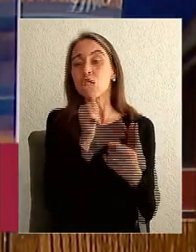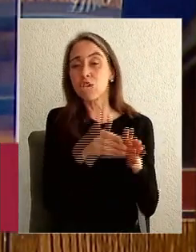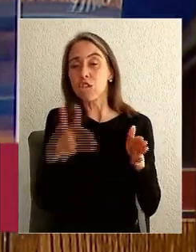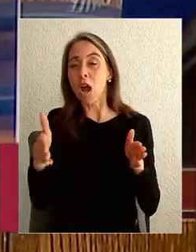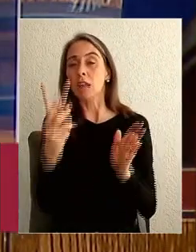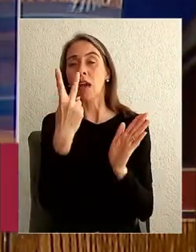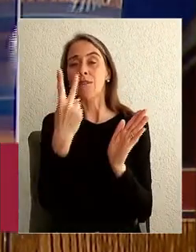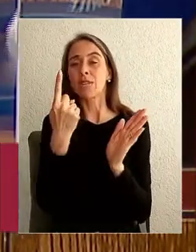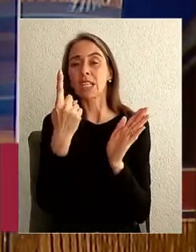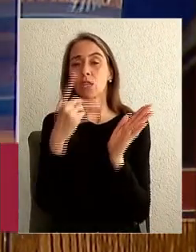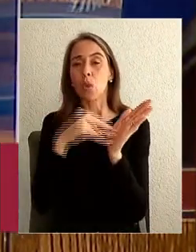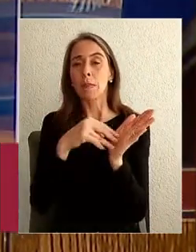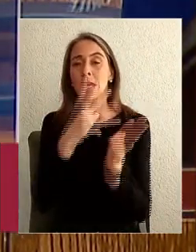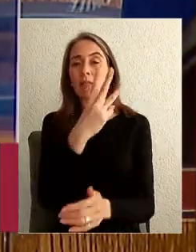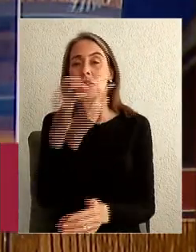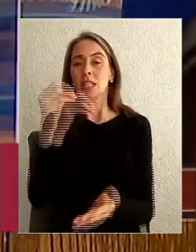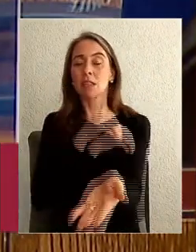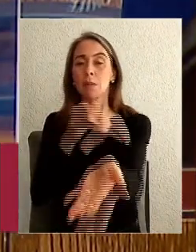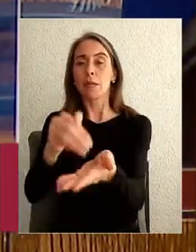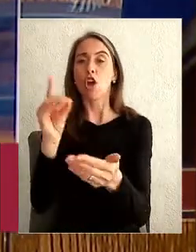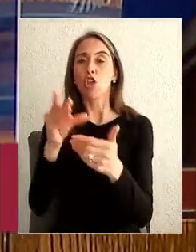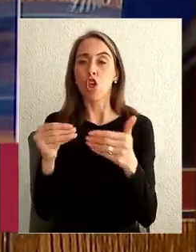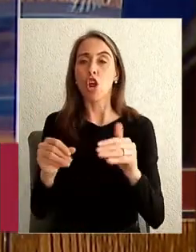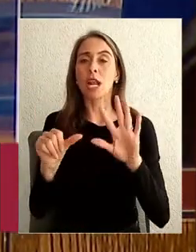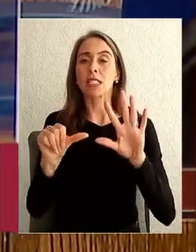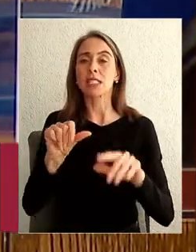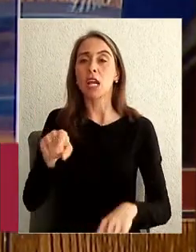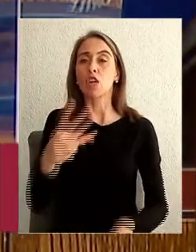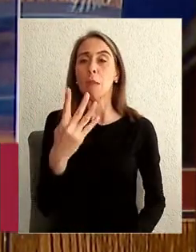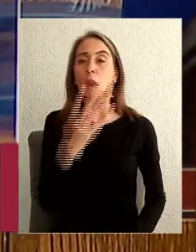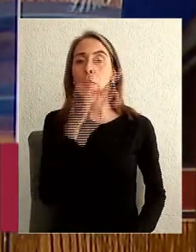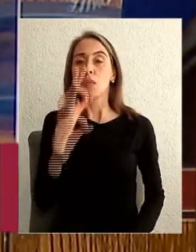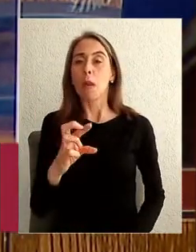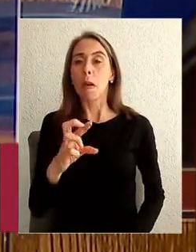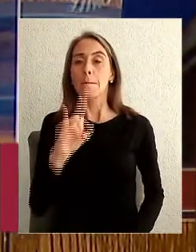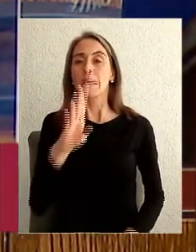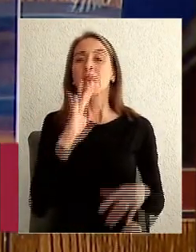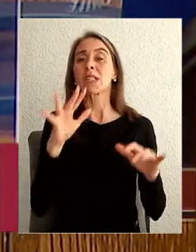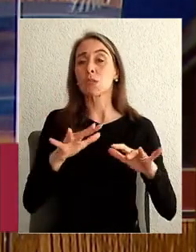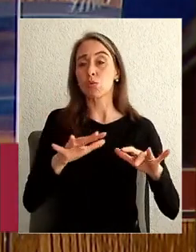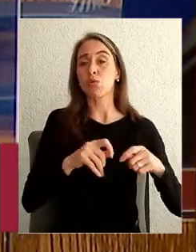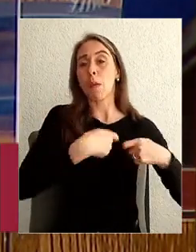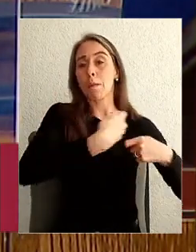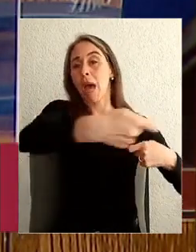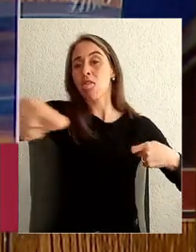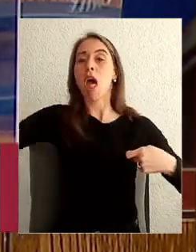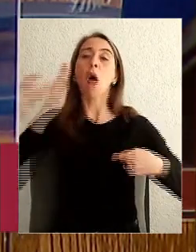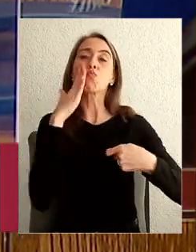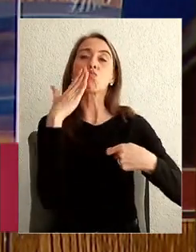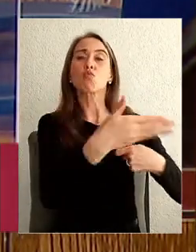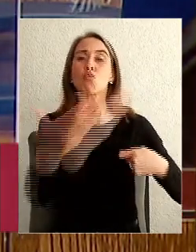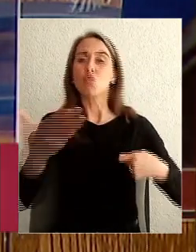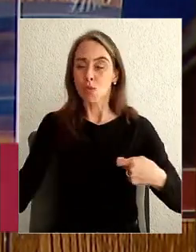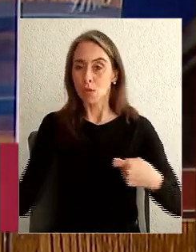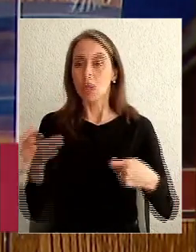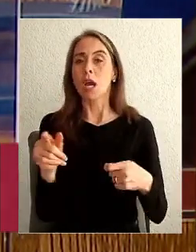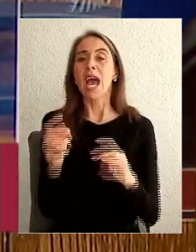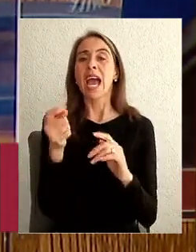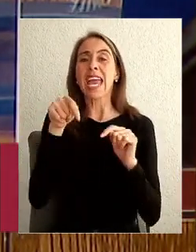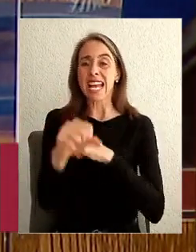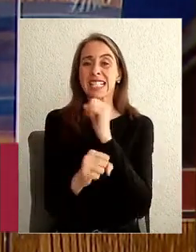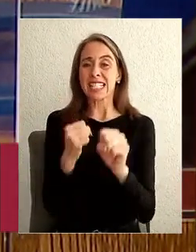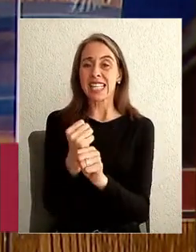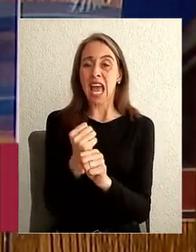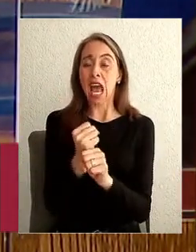millones de dólares, o sea, un 6,4% del PIB. En consecuencia, presidente, se proyecta que para este año el déficit